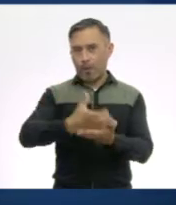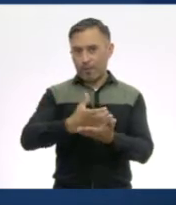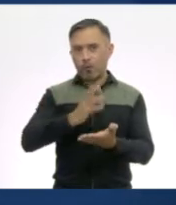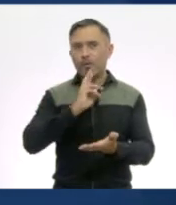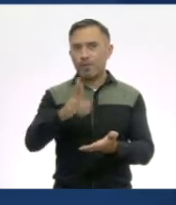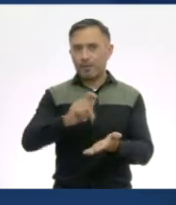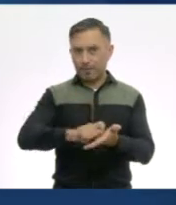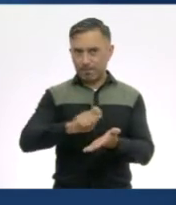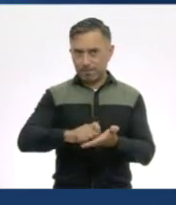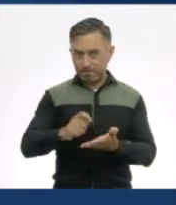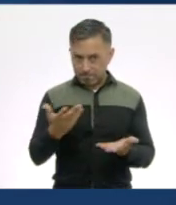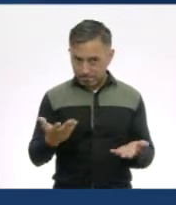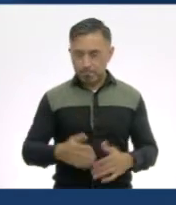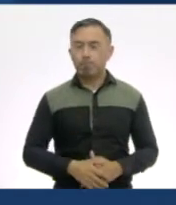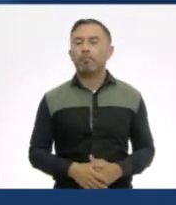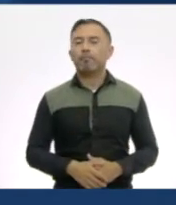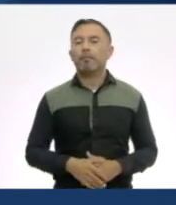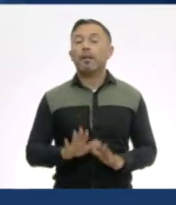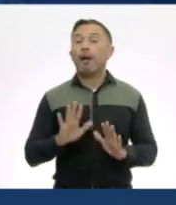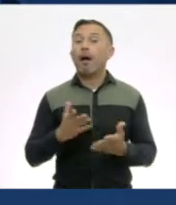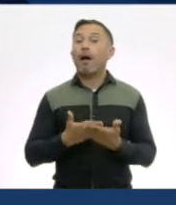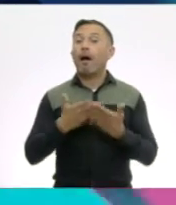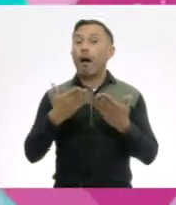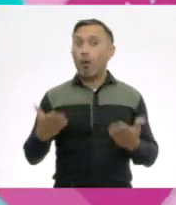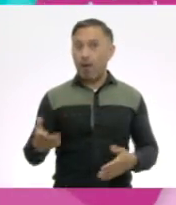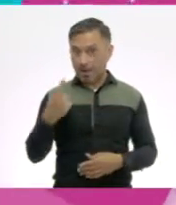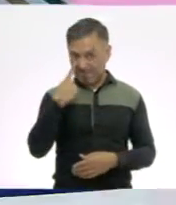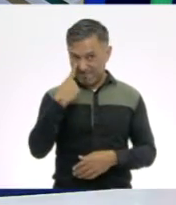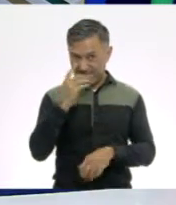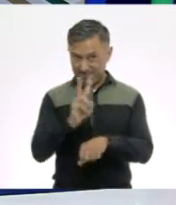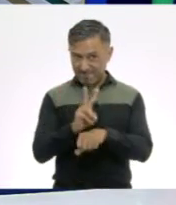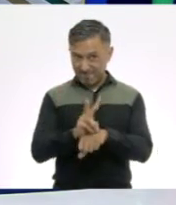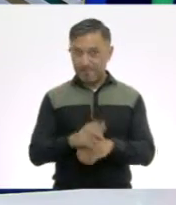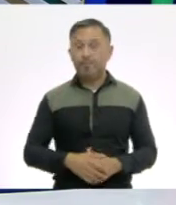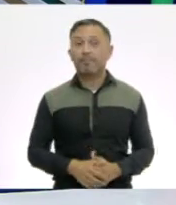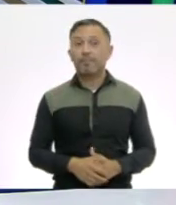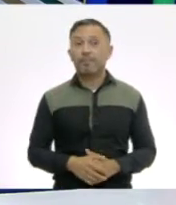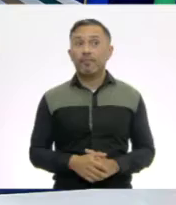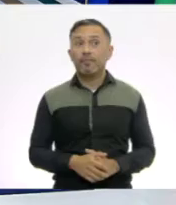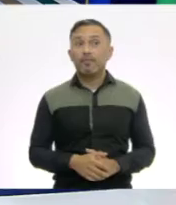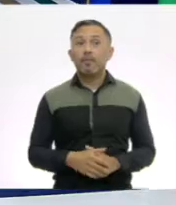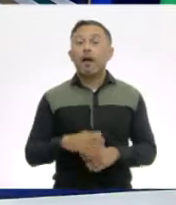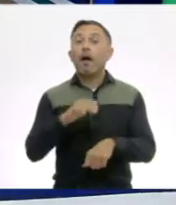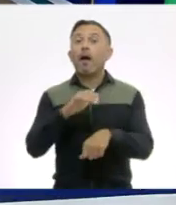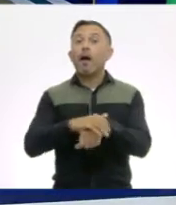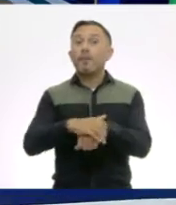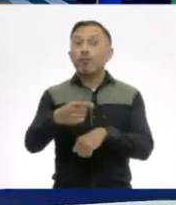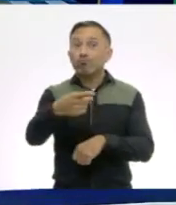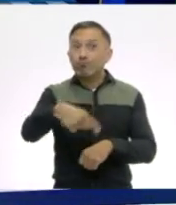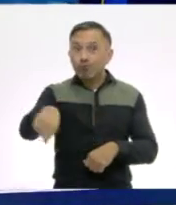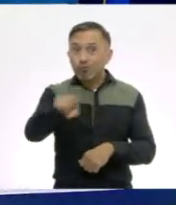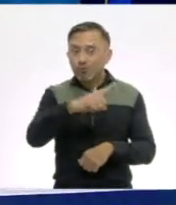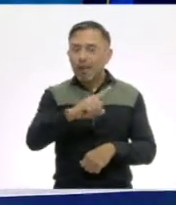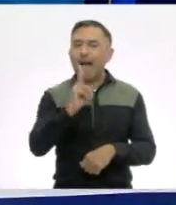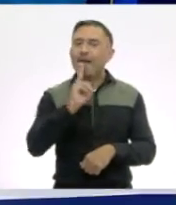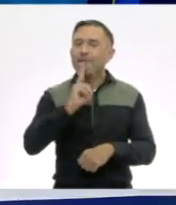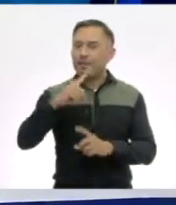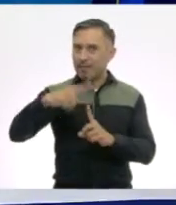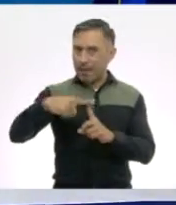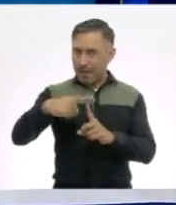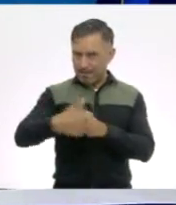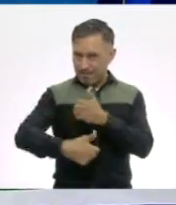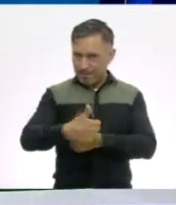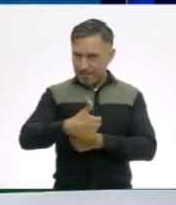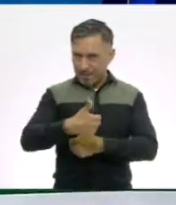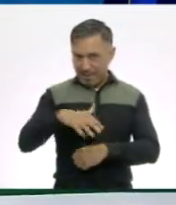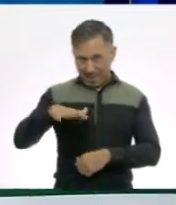es. Ahora, fíjense bien. Hay que retar a nuestros amigos a que puedan hacer el mismo